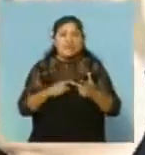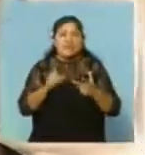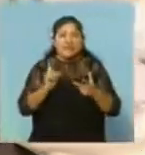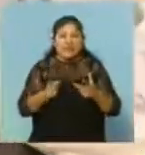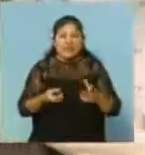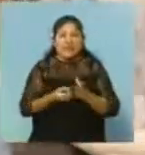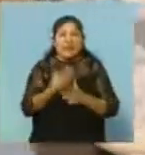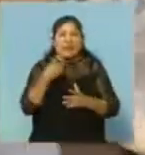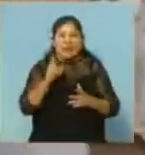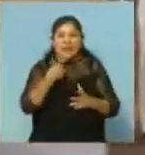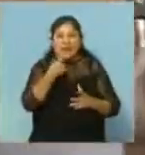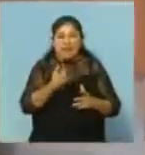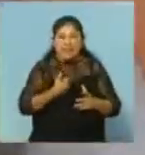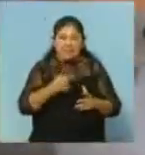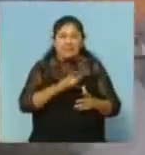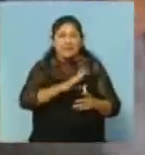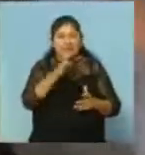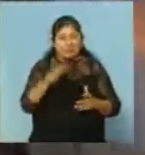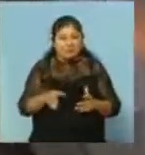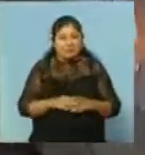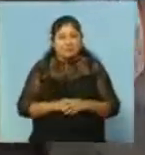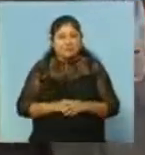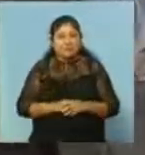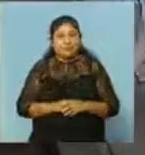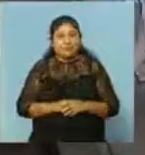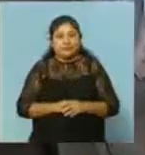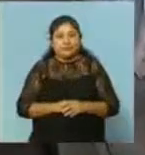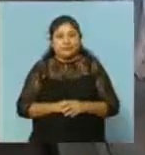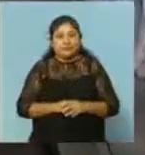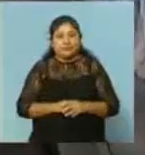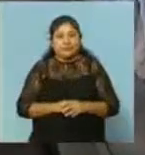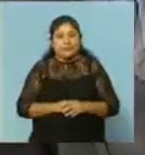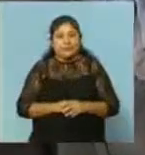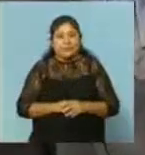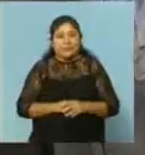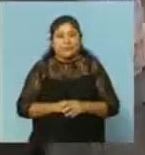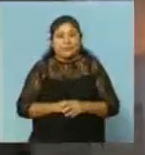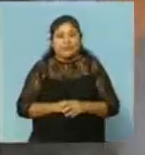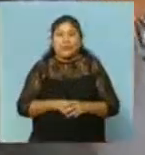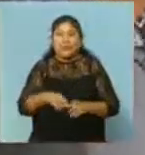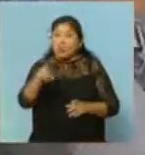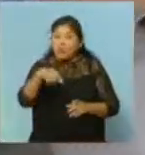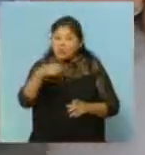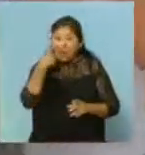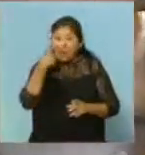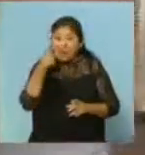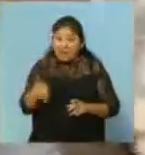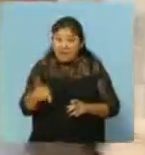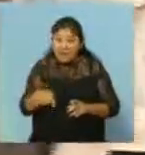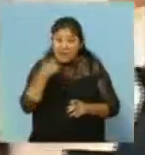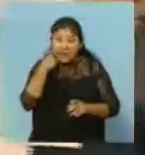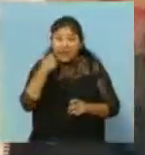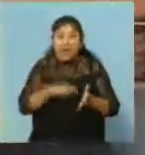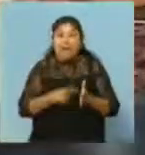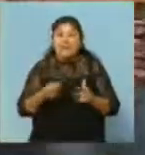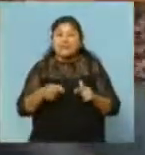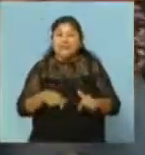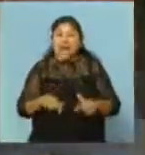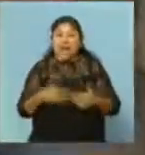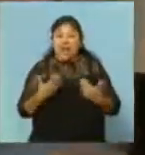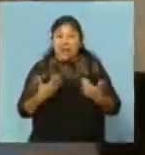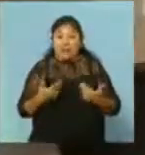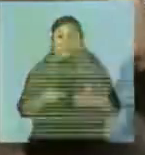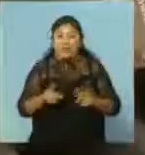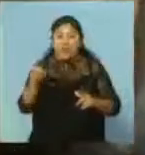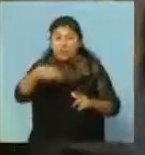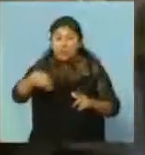dijeron esta mañana cuando yo fui a la región. Bueno, ustedes viven acá en Capital y bueno, si tienen la oportunidad podrían trabajar acá,